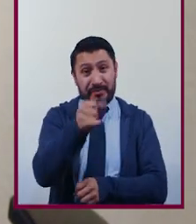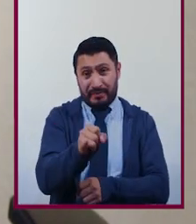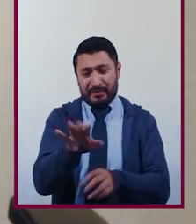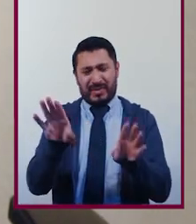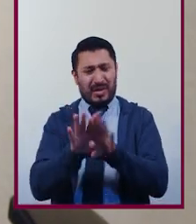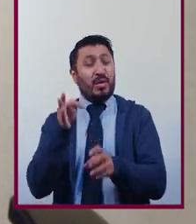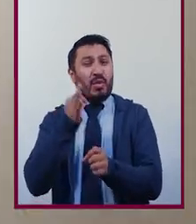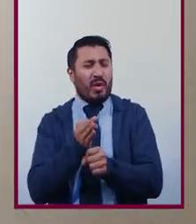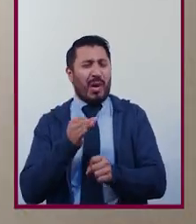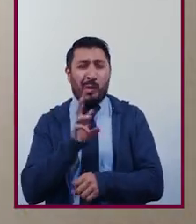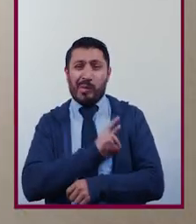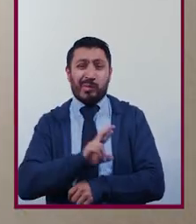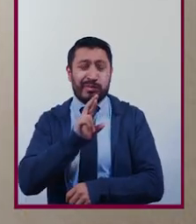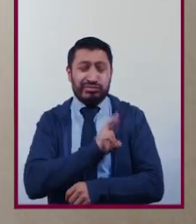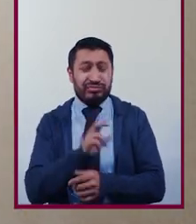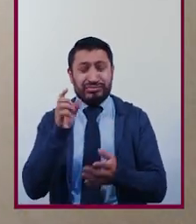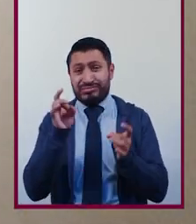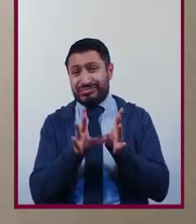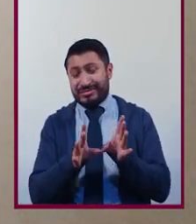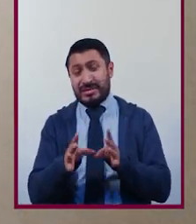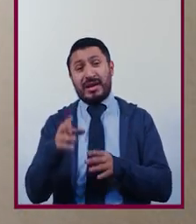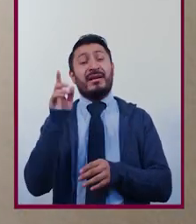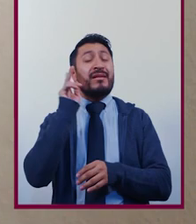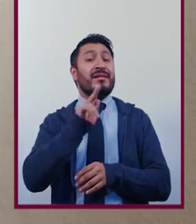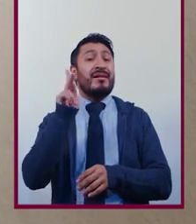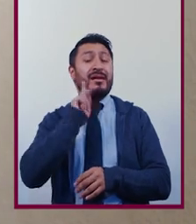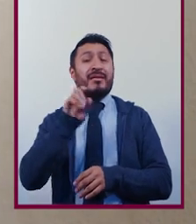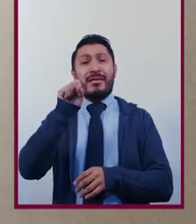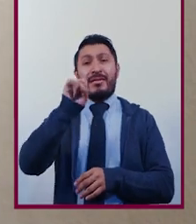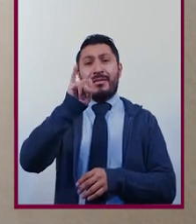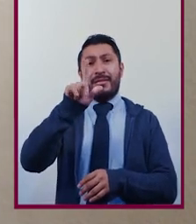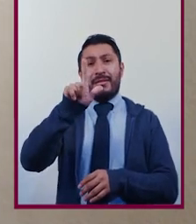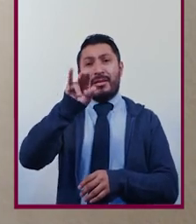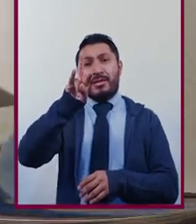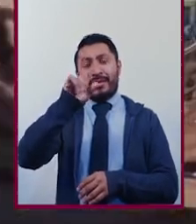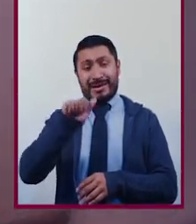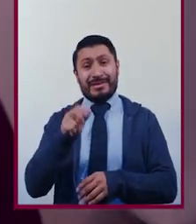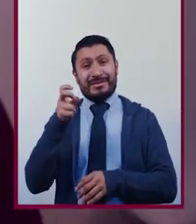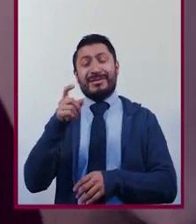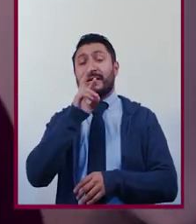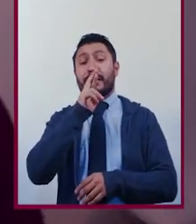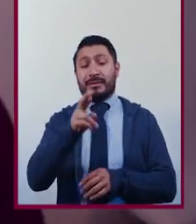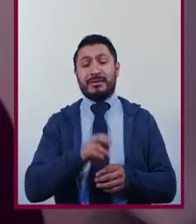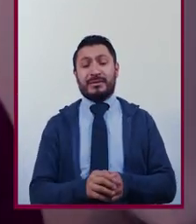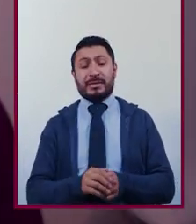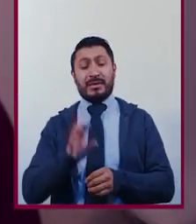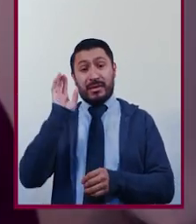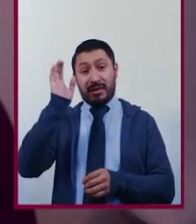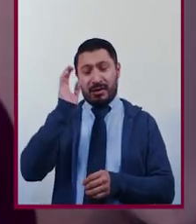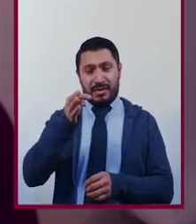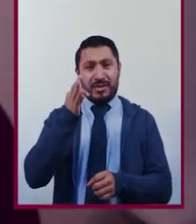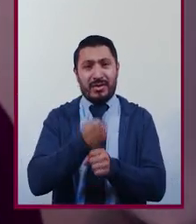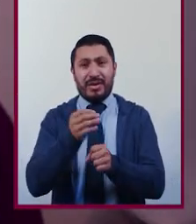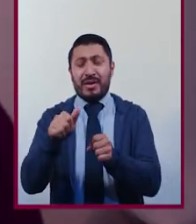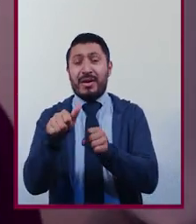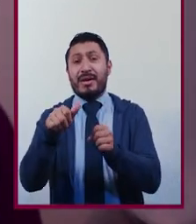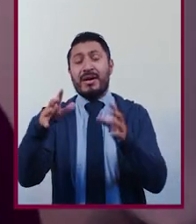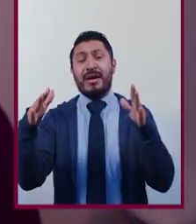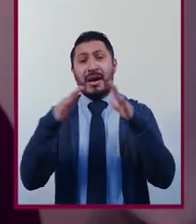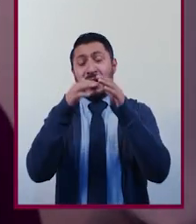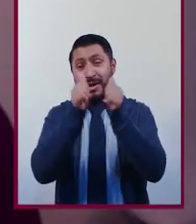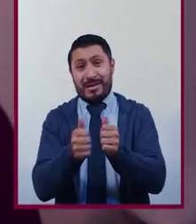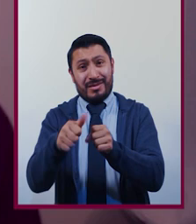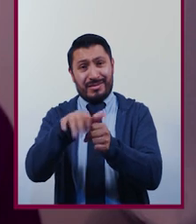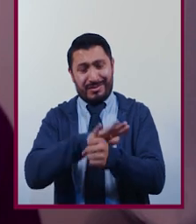tan particulares? Dejemos que la propia Silvia Torres nos ofrezca una respuesta. Durante el confinamiento por la pandemia,